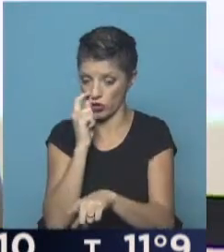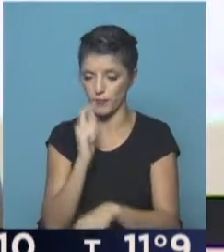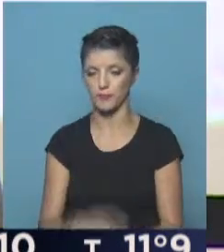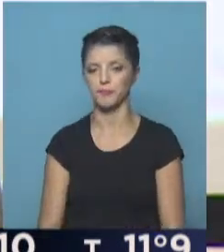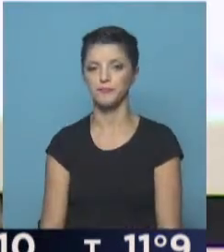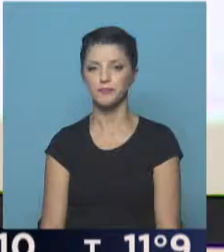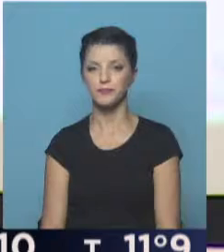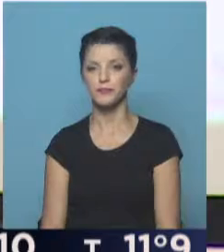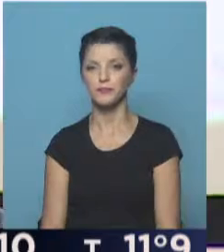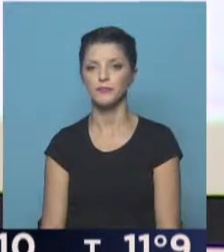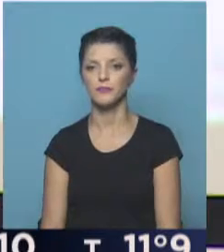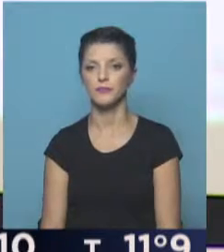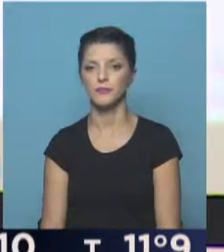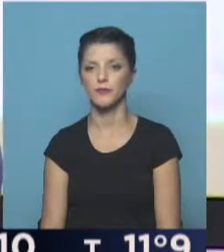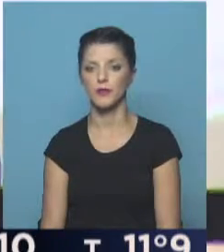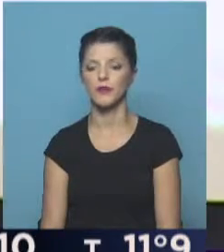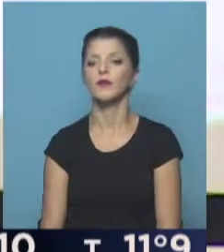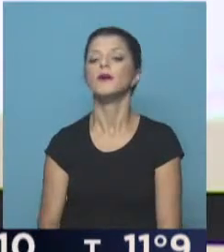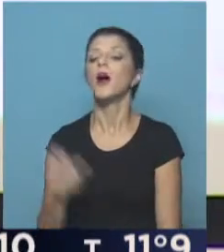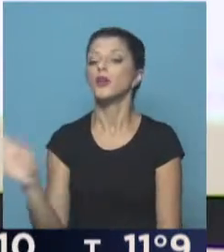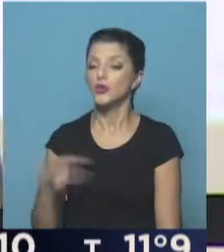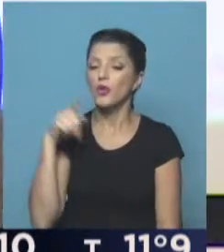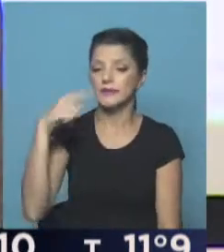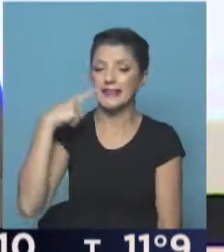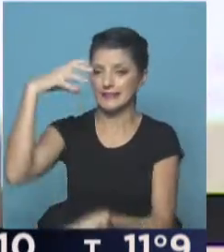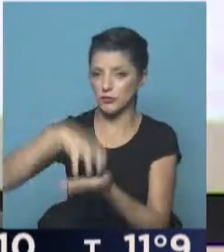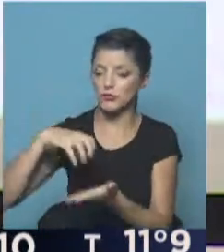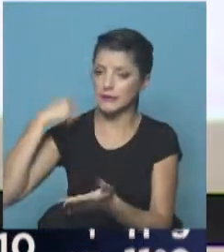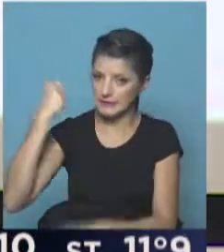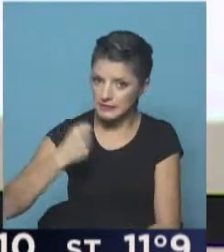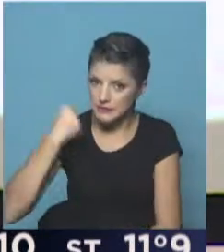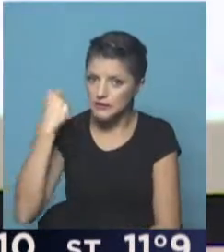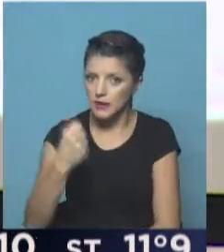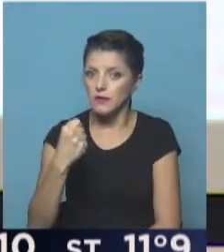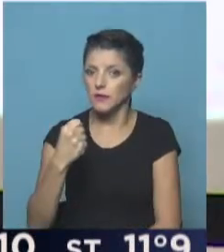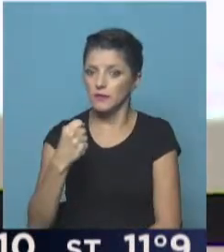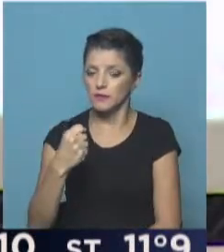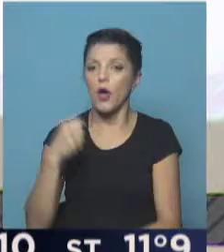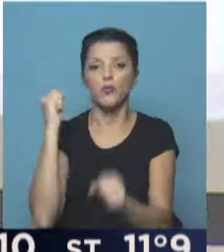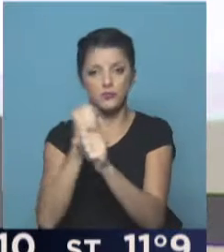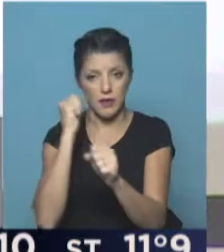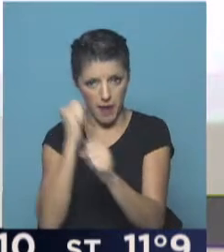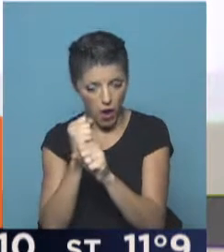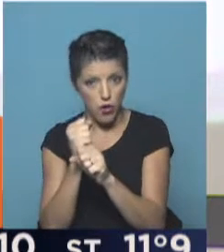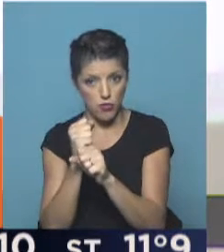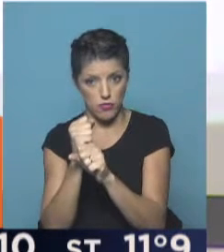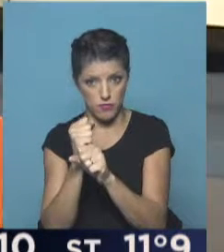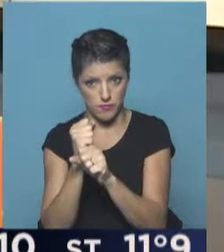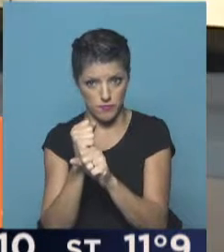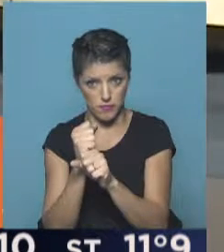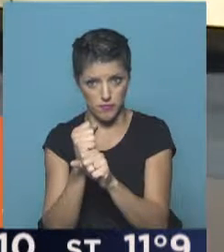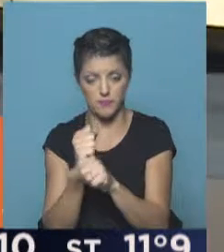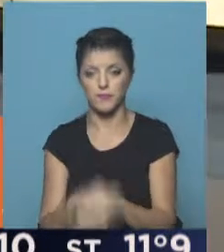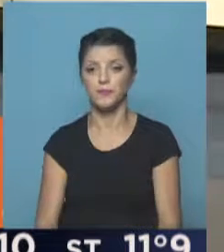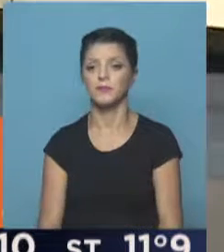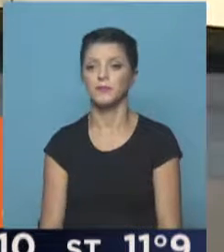grande de todos. La consolidación acá en el instituto ha sido un trabajo inédito,